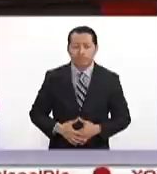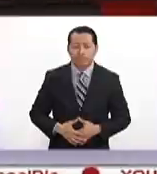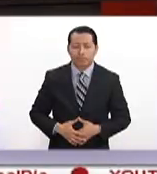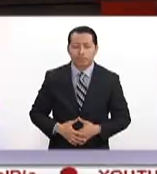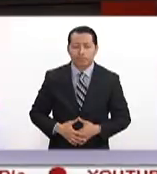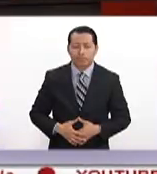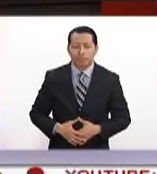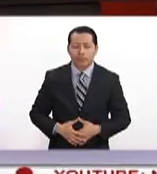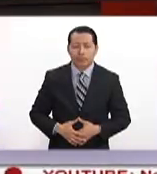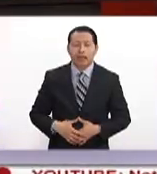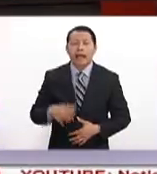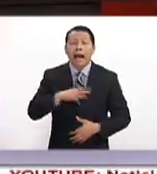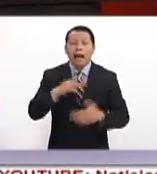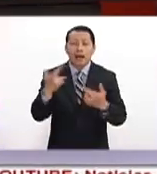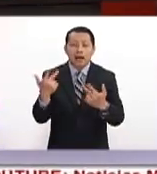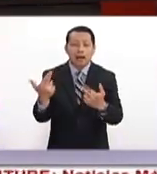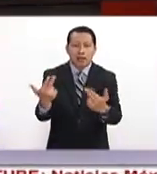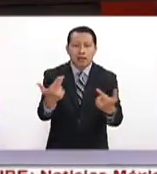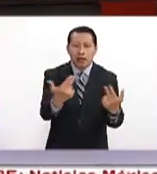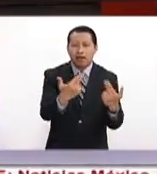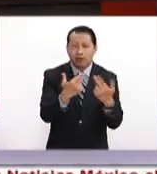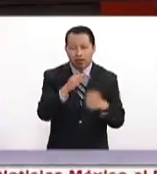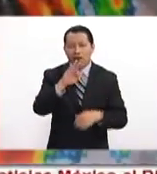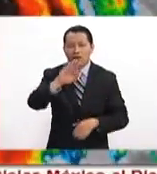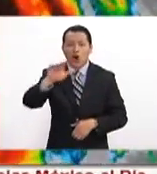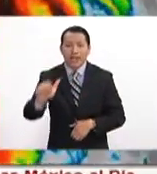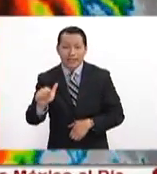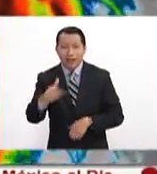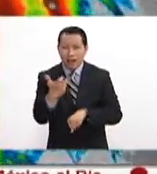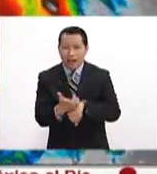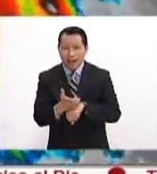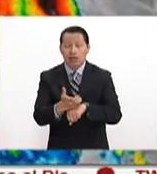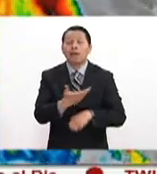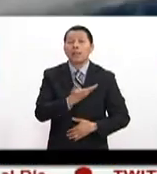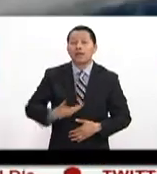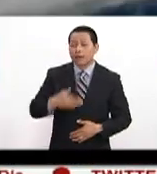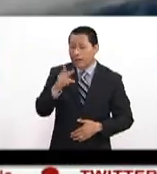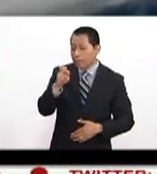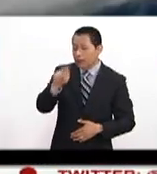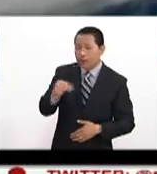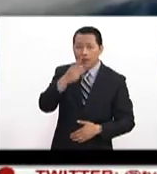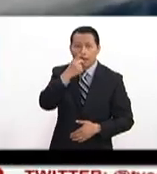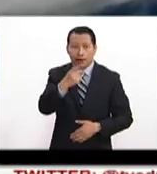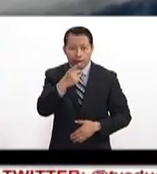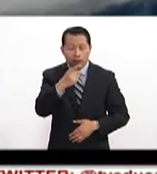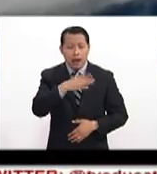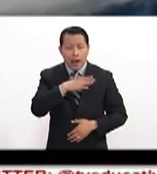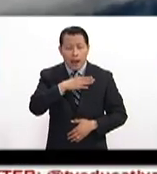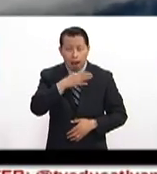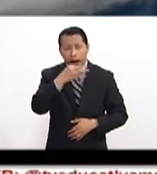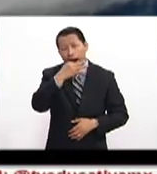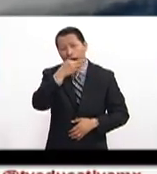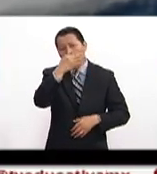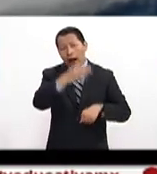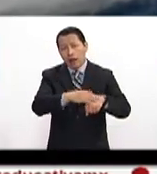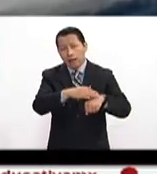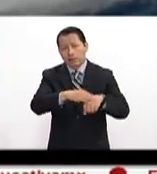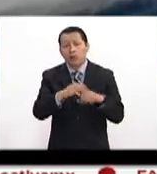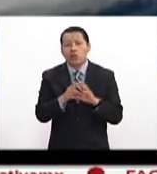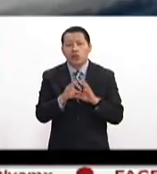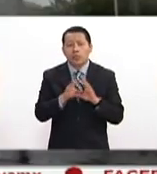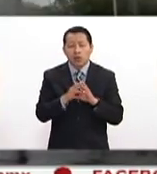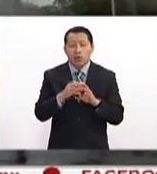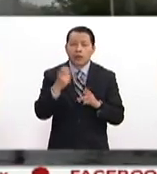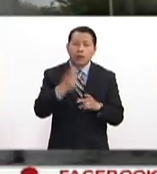Frente a los desastres naturales ocurridos en Florida, el presidente Enrique Peña Nieto expresó un mensaje fraternal dirigido a